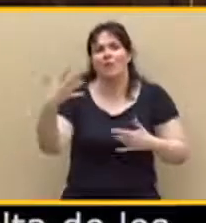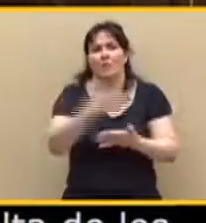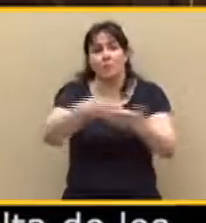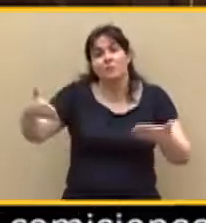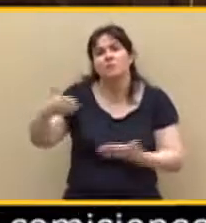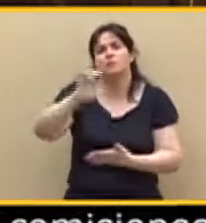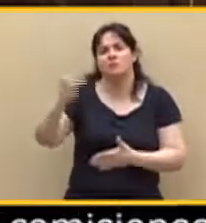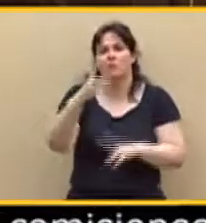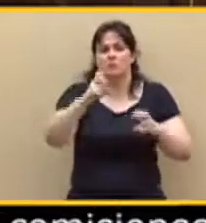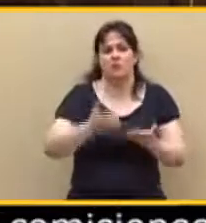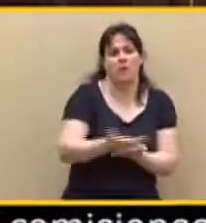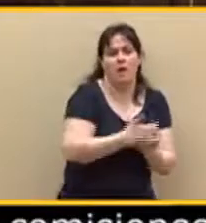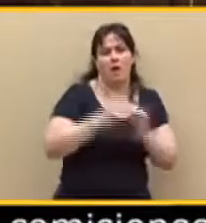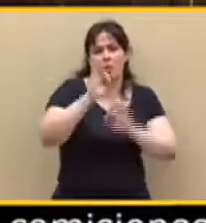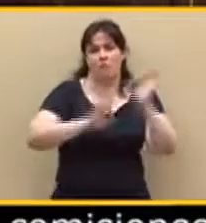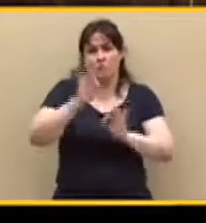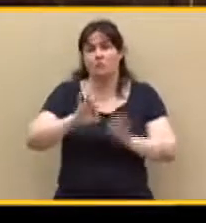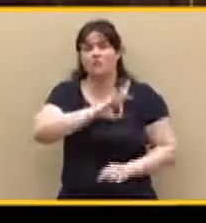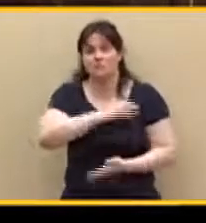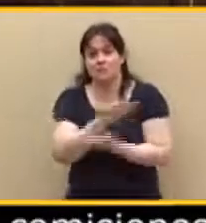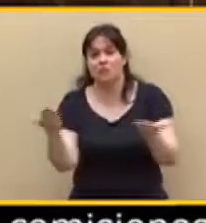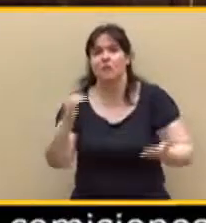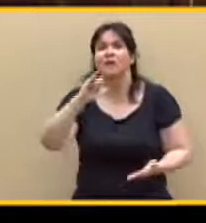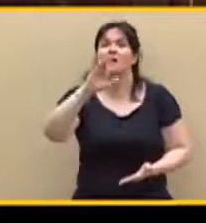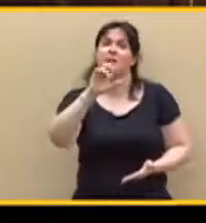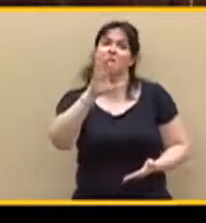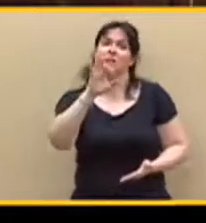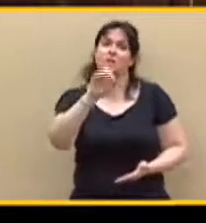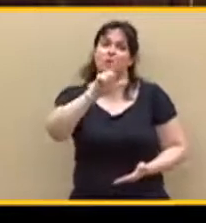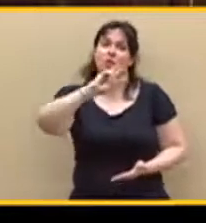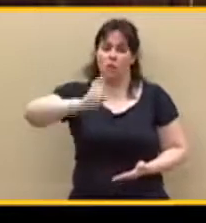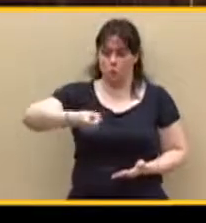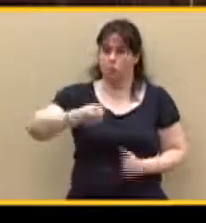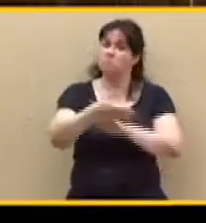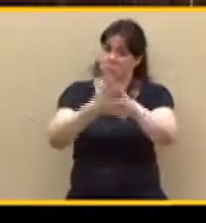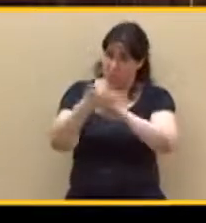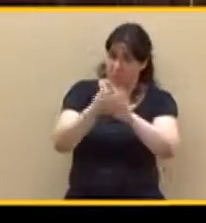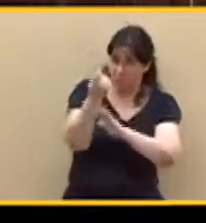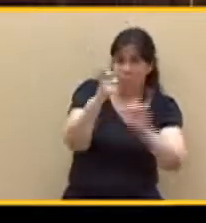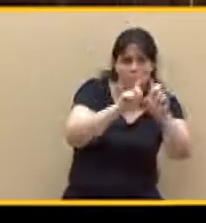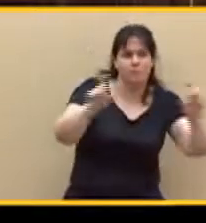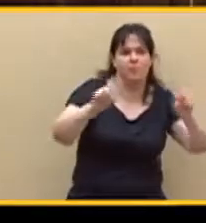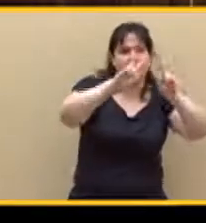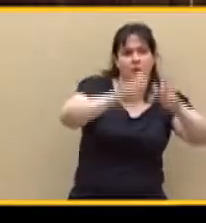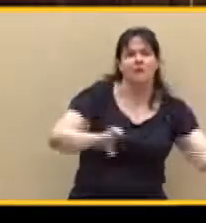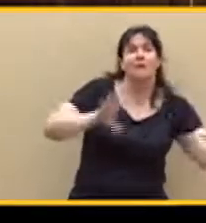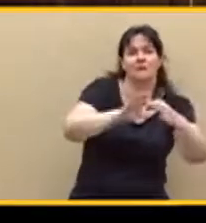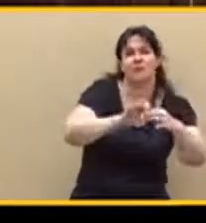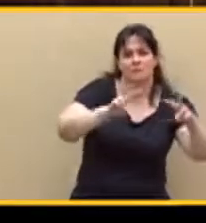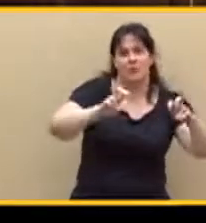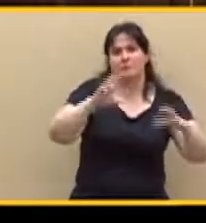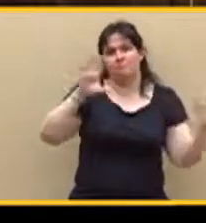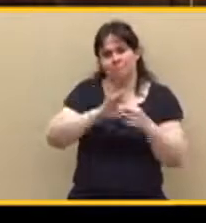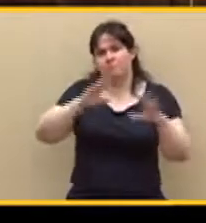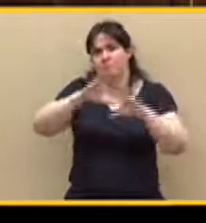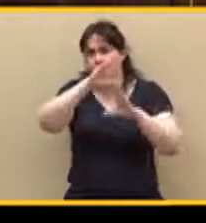señorías. Y Solux Corsan, vamos a hablar un poco de esta empresa investigada en la trama madrileña, parece que puede rozar a